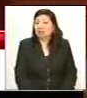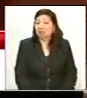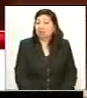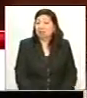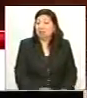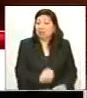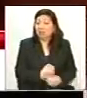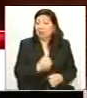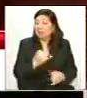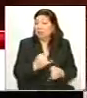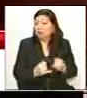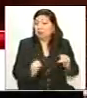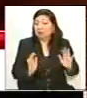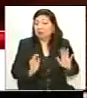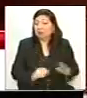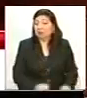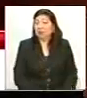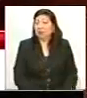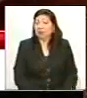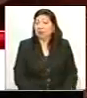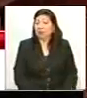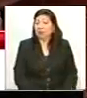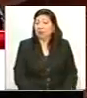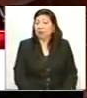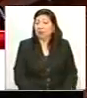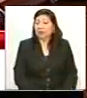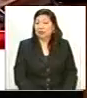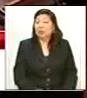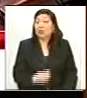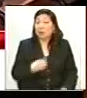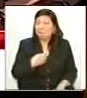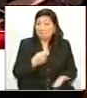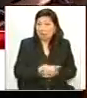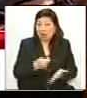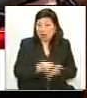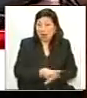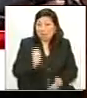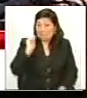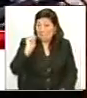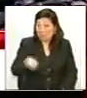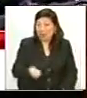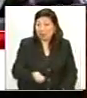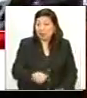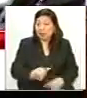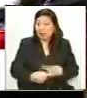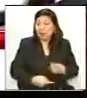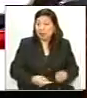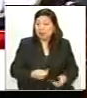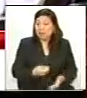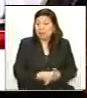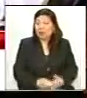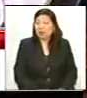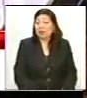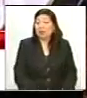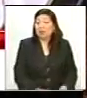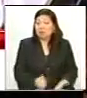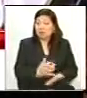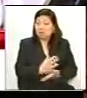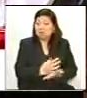La obra no ha terminado. Si yo he sobrepagado más ahora, en la siguiente valorización